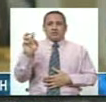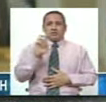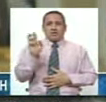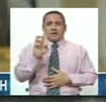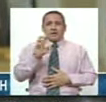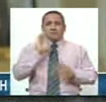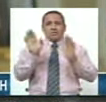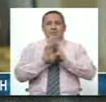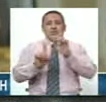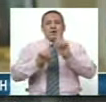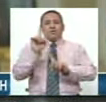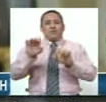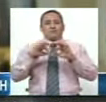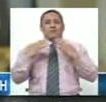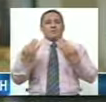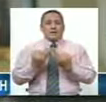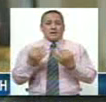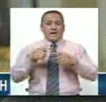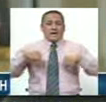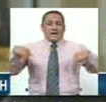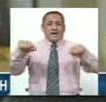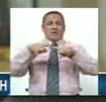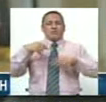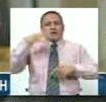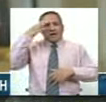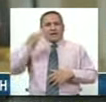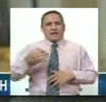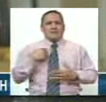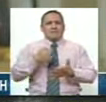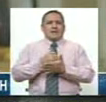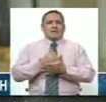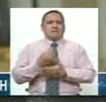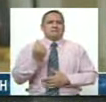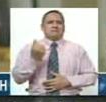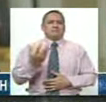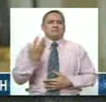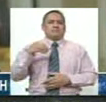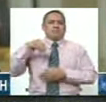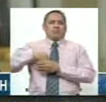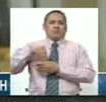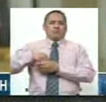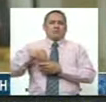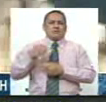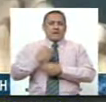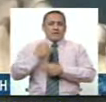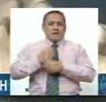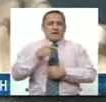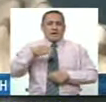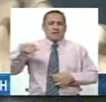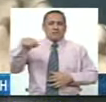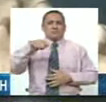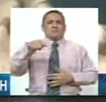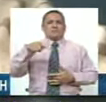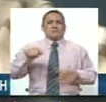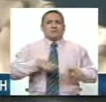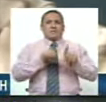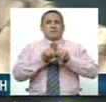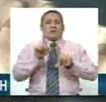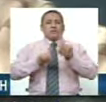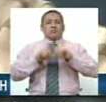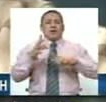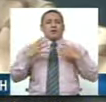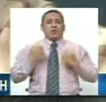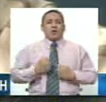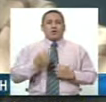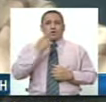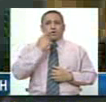a algún familiar, ellos iban a quedarse con buena parte de esa plata, ¿no? Para eso trabajan también. Para algunos juristas como